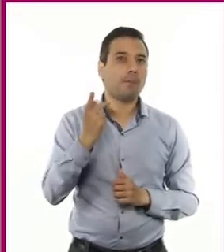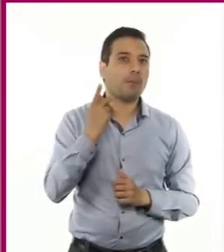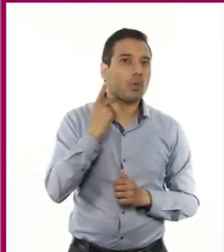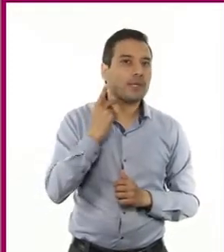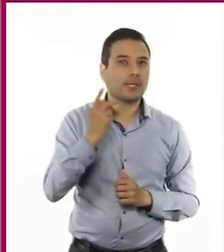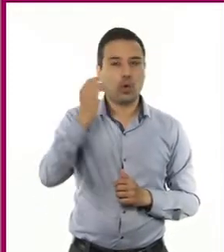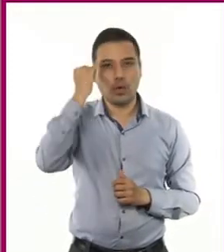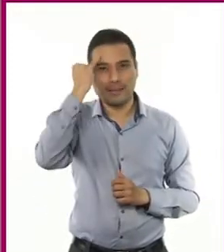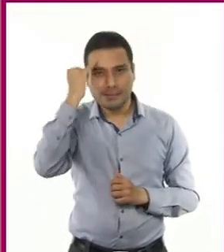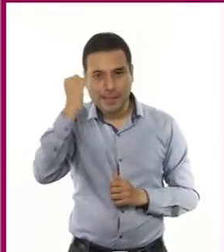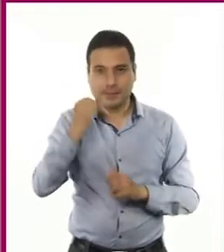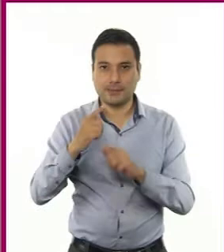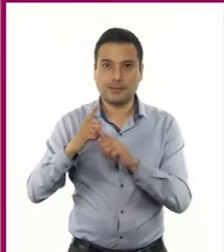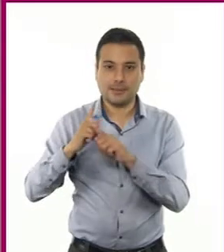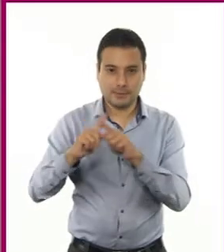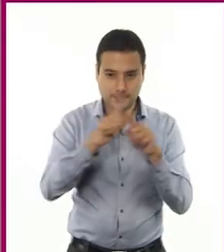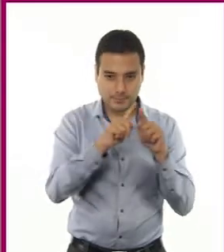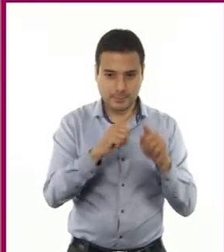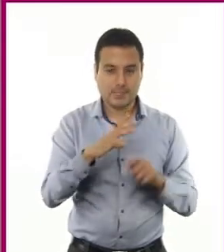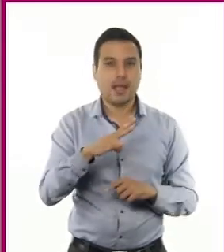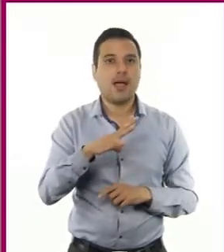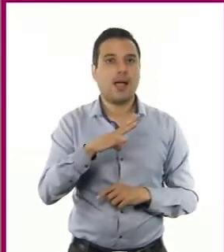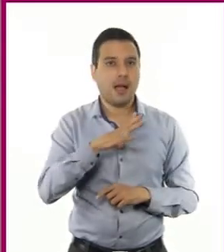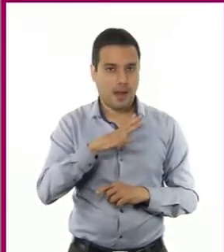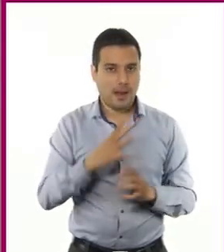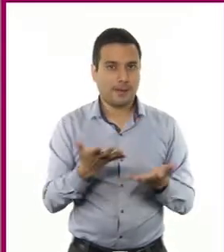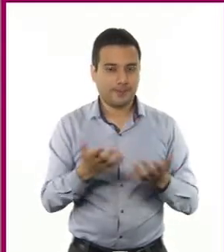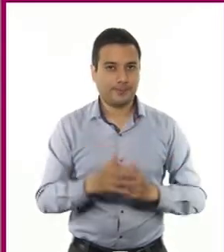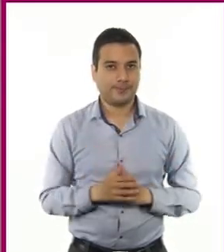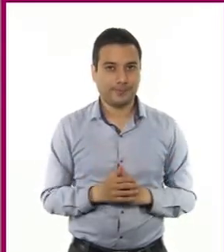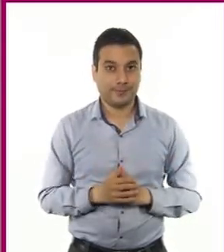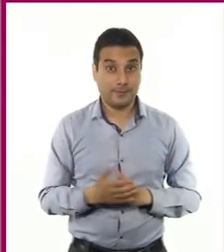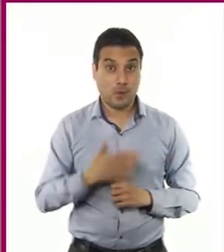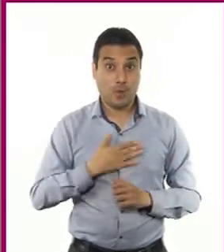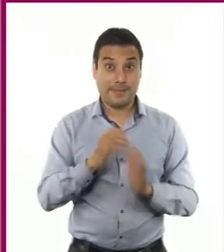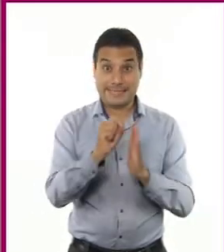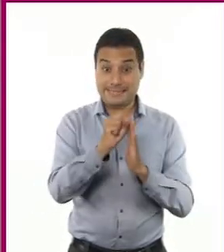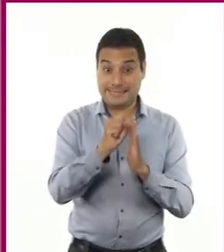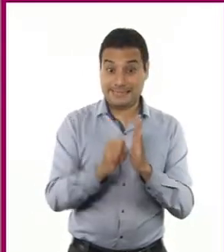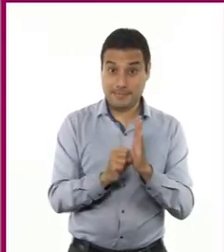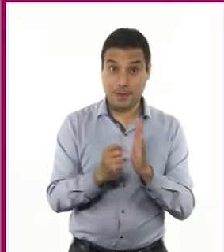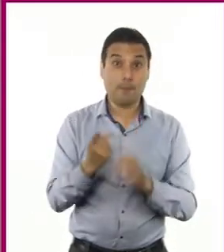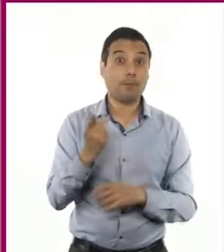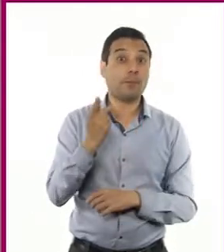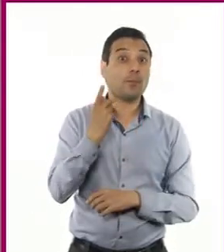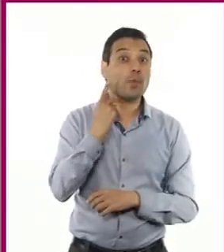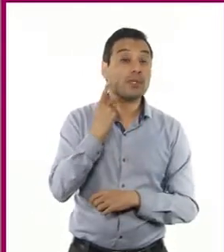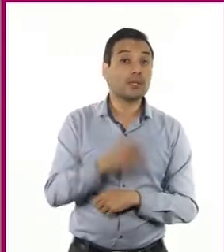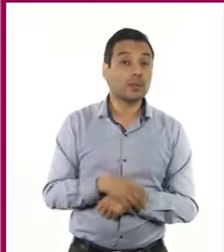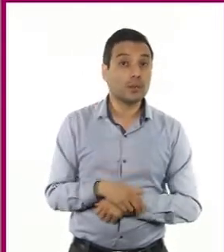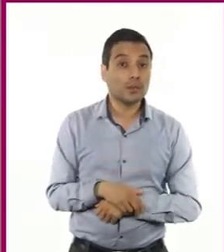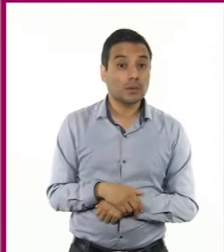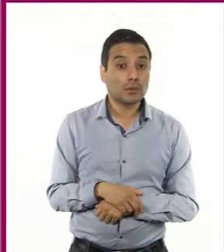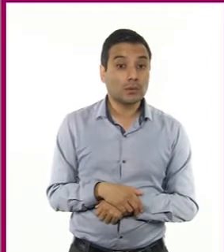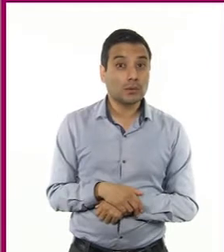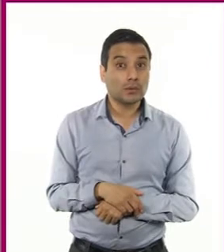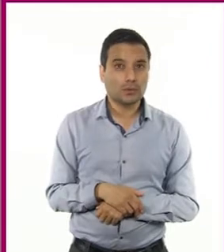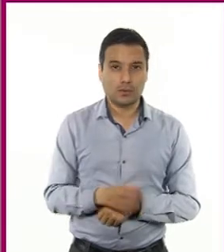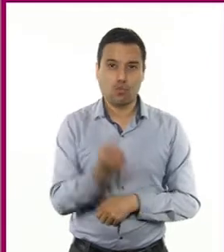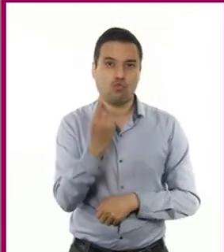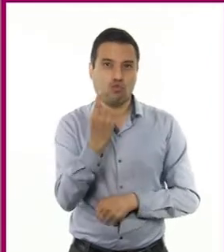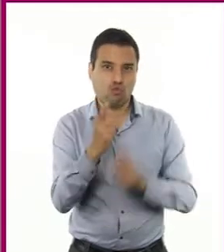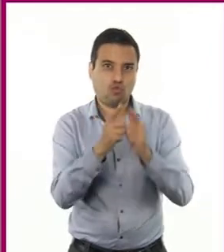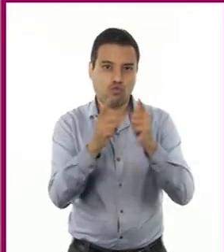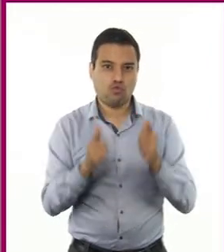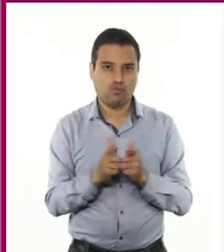e ideológica coexistía. Y sin embargo, nuestro sistema político era un sistema político en donde una sola